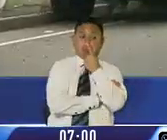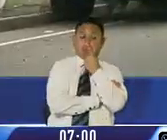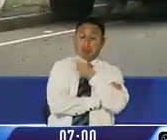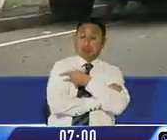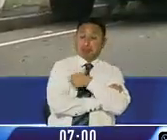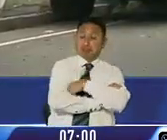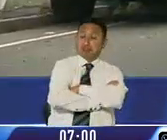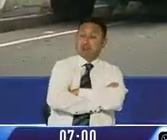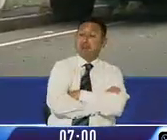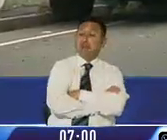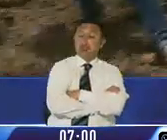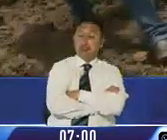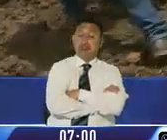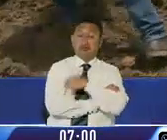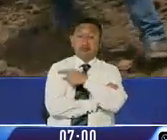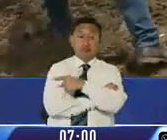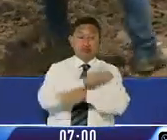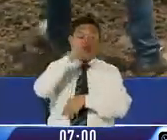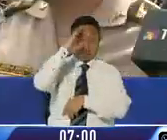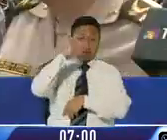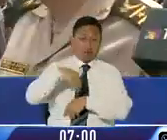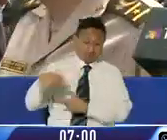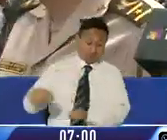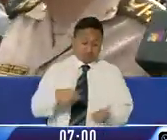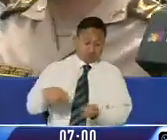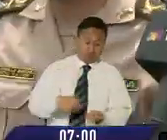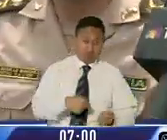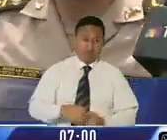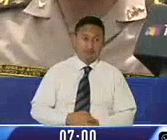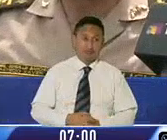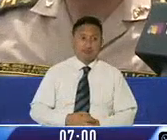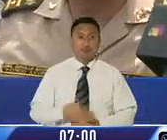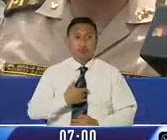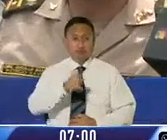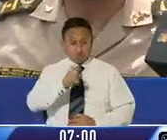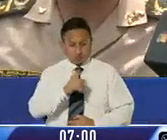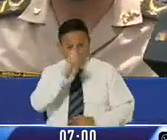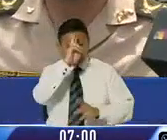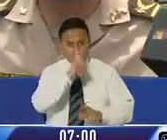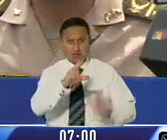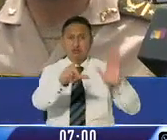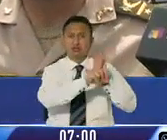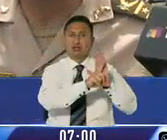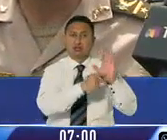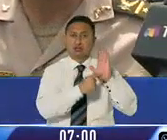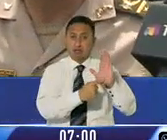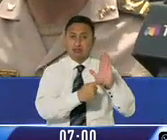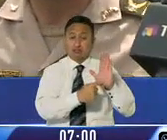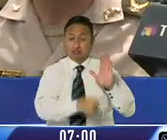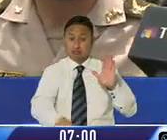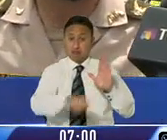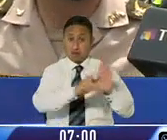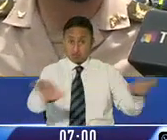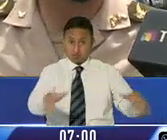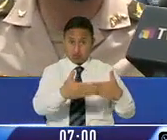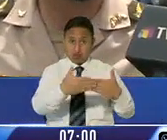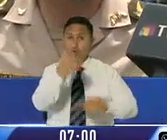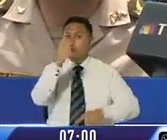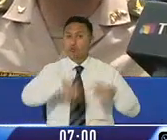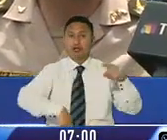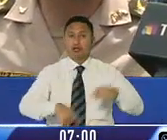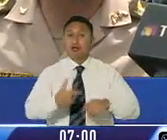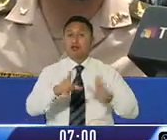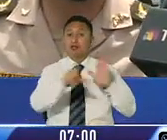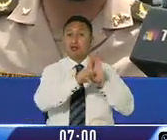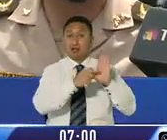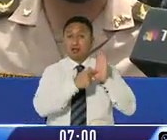vía, vigilaban el trabajo de los uniformados. Exigiendo que se cumpla la ley. No pueden cerrar las vías. Eso